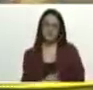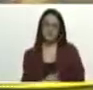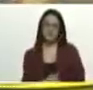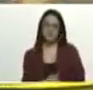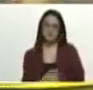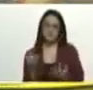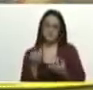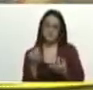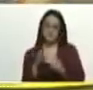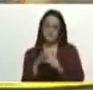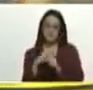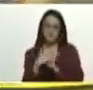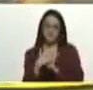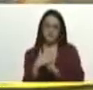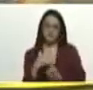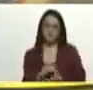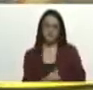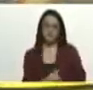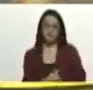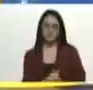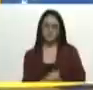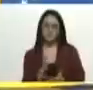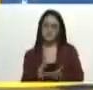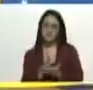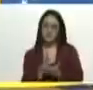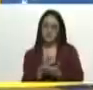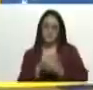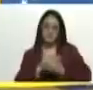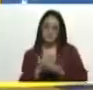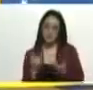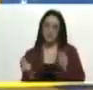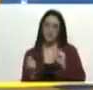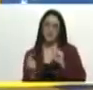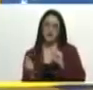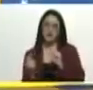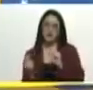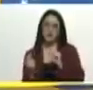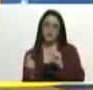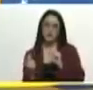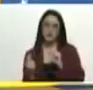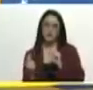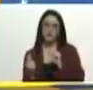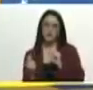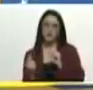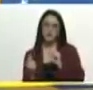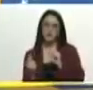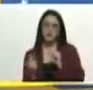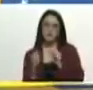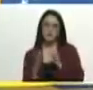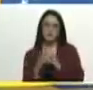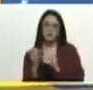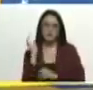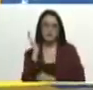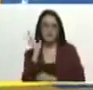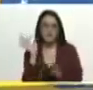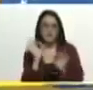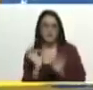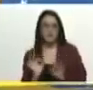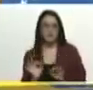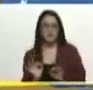la realidad, y siempre estamos prestos al diálogo. En todos los foros